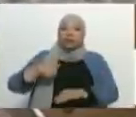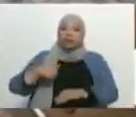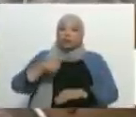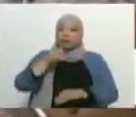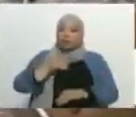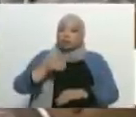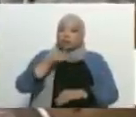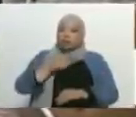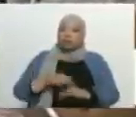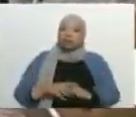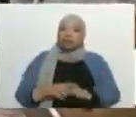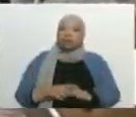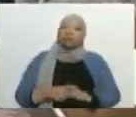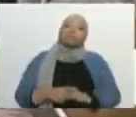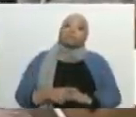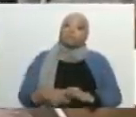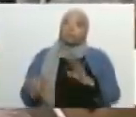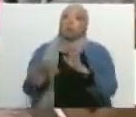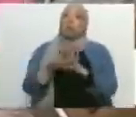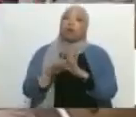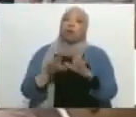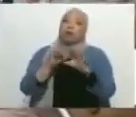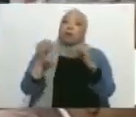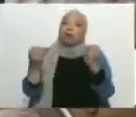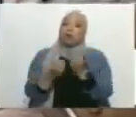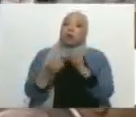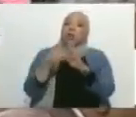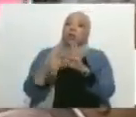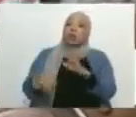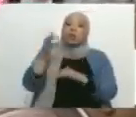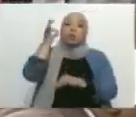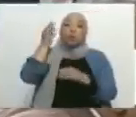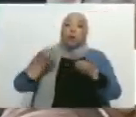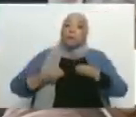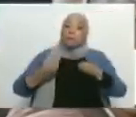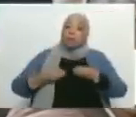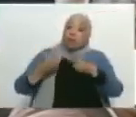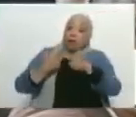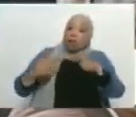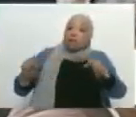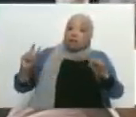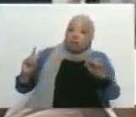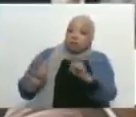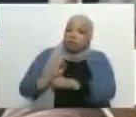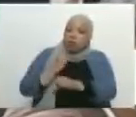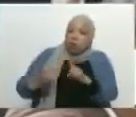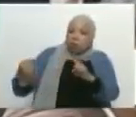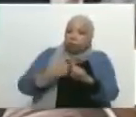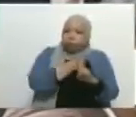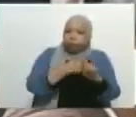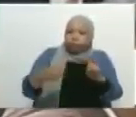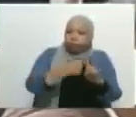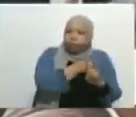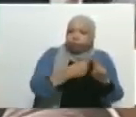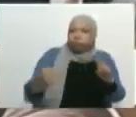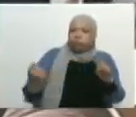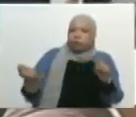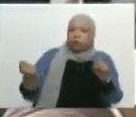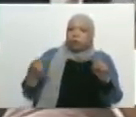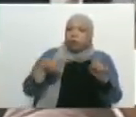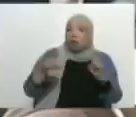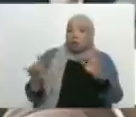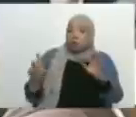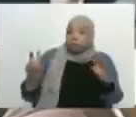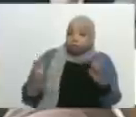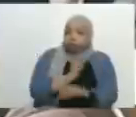reciente reformada Ley Orgánica por el Derecho de las Mujeres a una Vida Libre de Violencia, él ha violado no